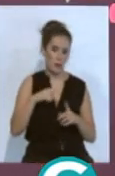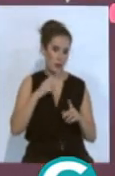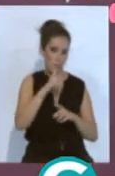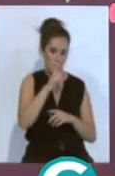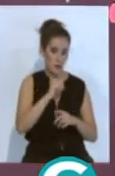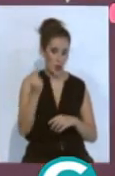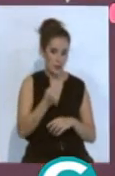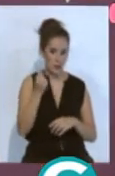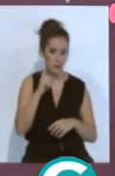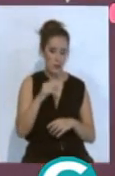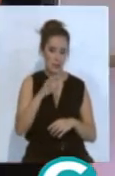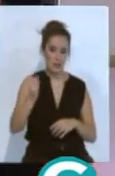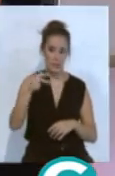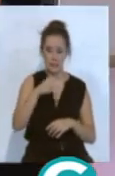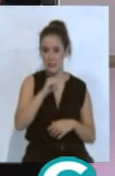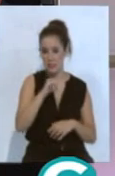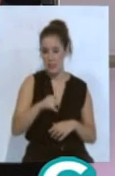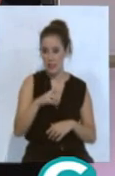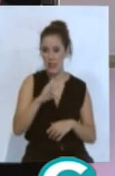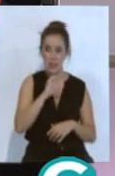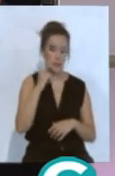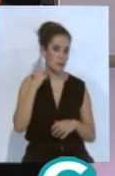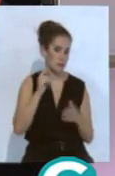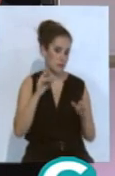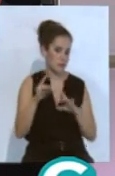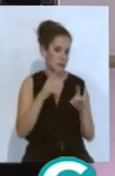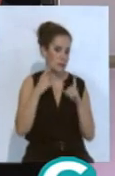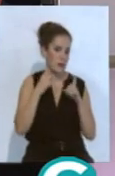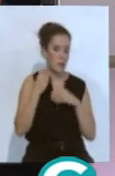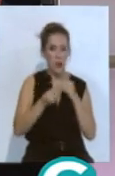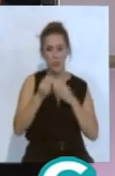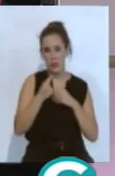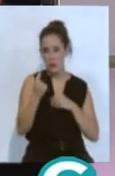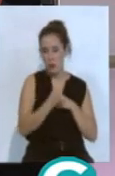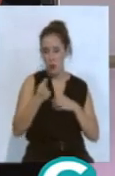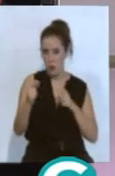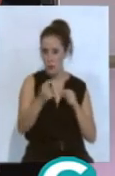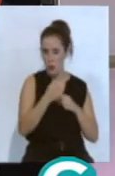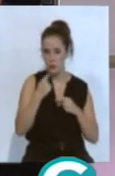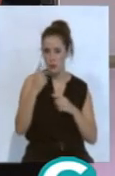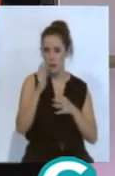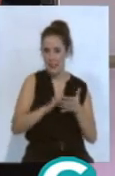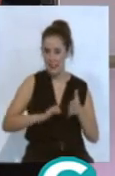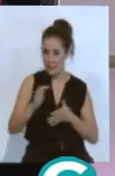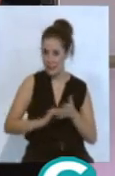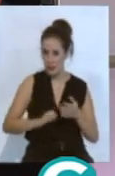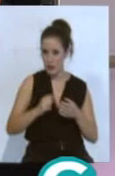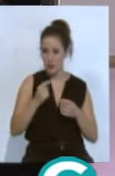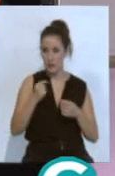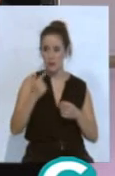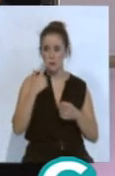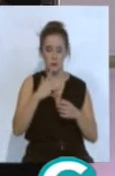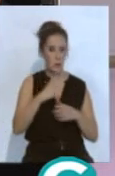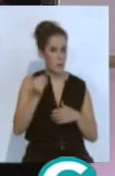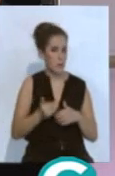y con Sánchez Reyes. Tocaremos un poquito de todo y sobre todo letras, tanto letras muy... que haya encarado,